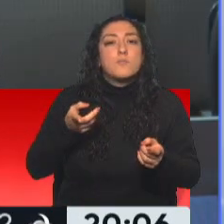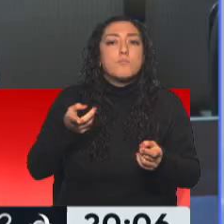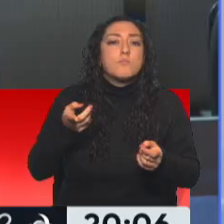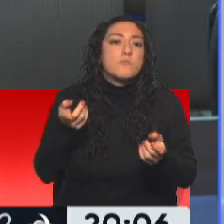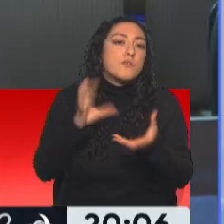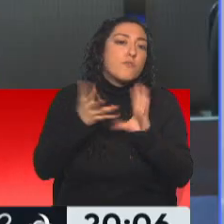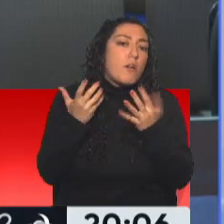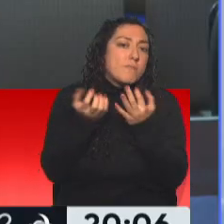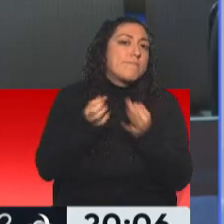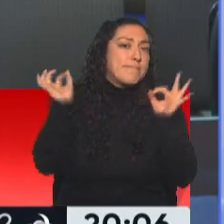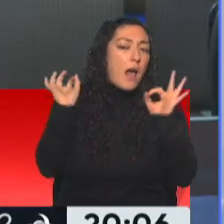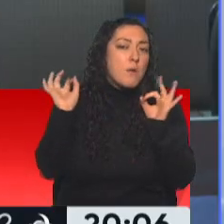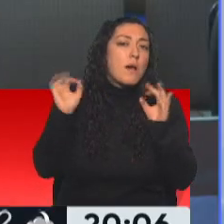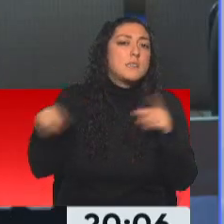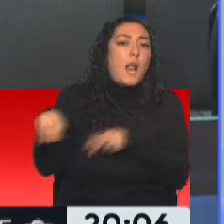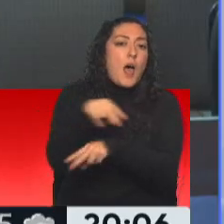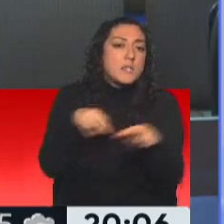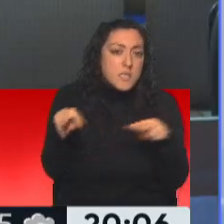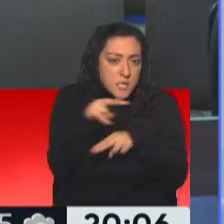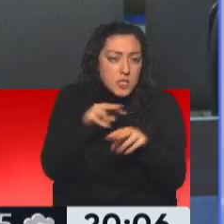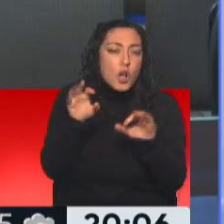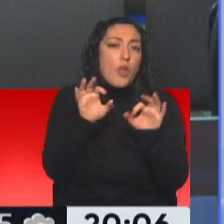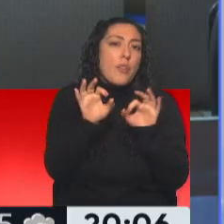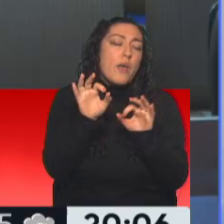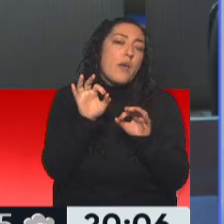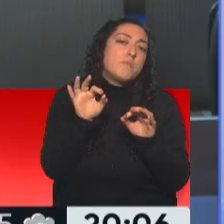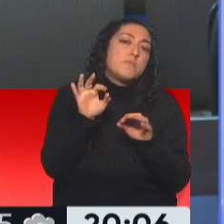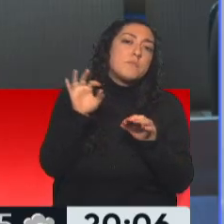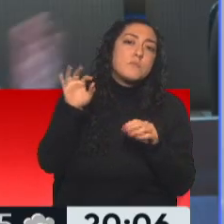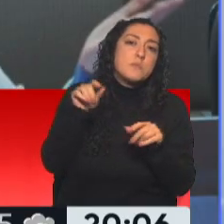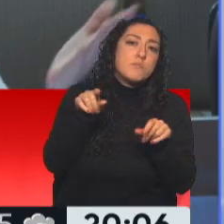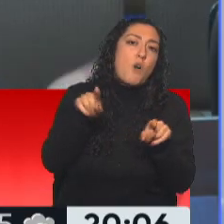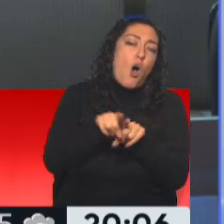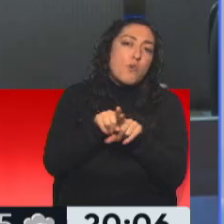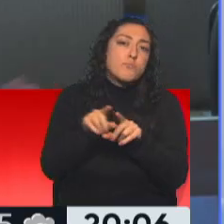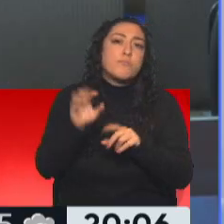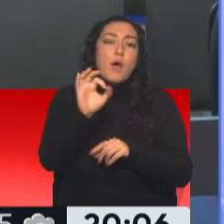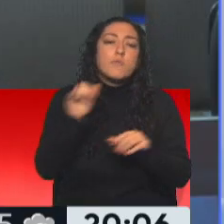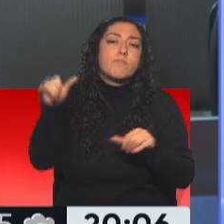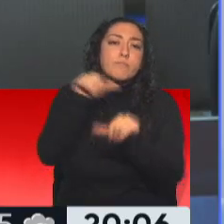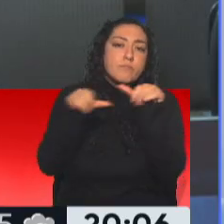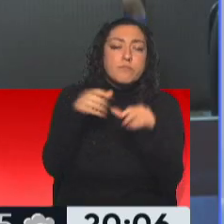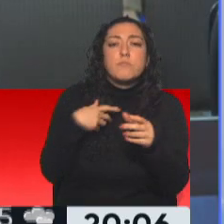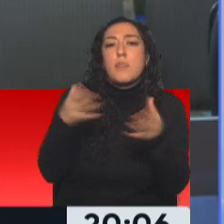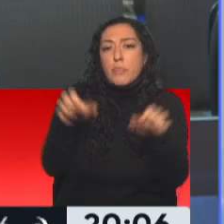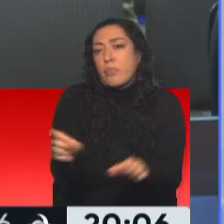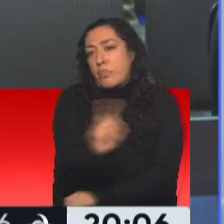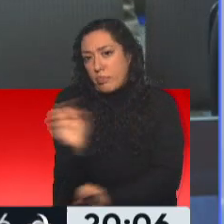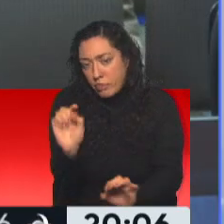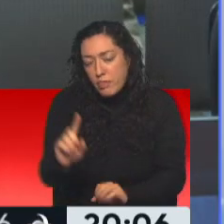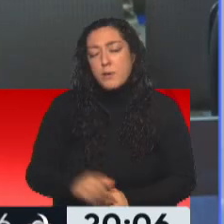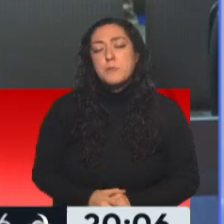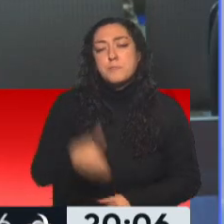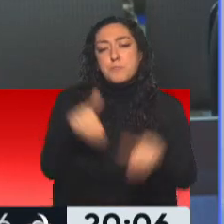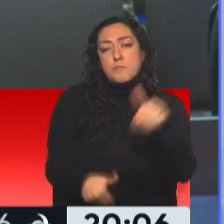para permitir su tránsito por el país caribeño sin riesgo de ser detenidos. En medio de las denuncias de fraude en las elecciones